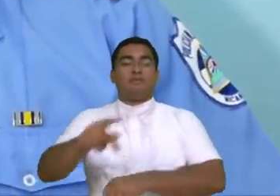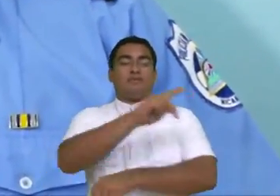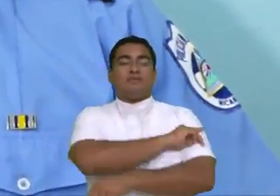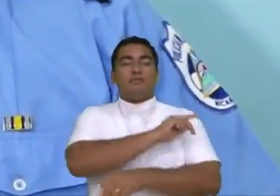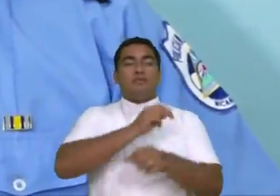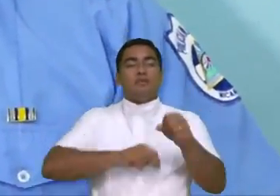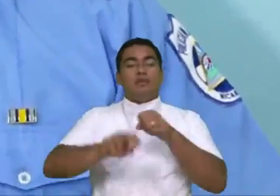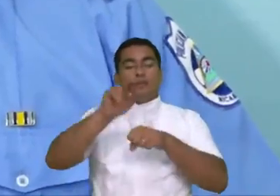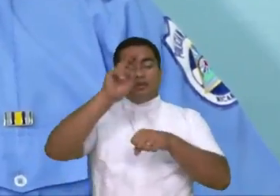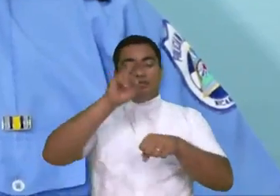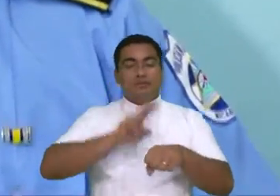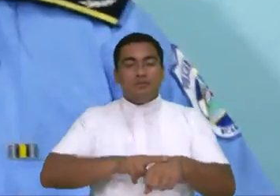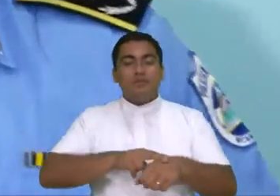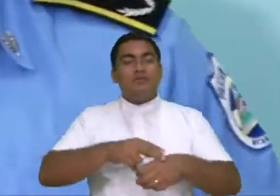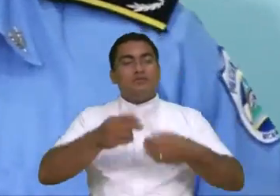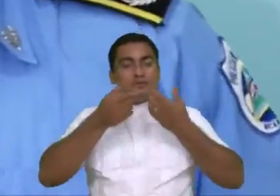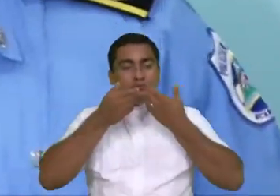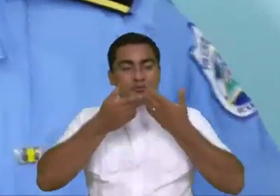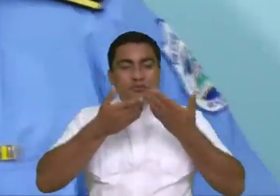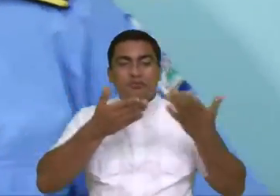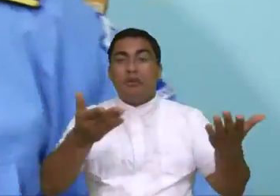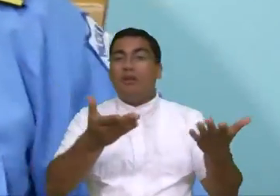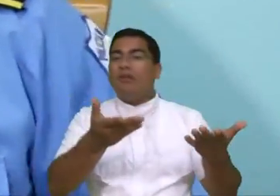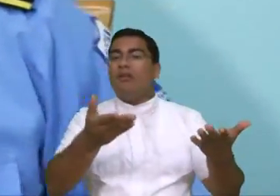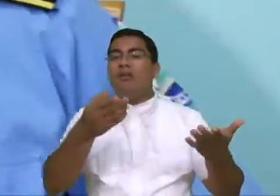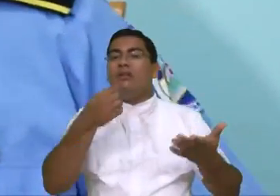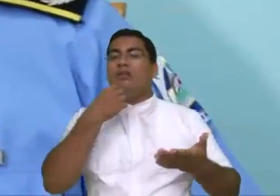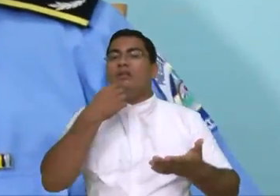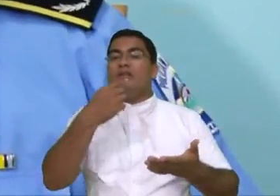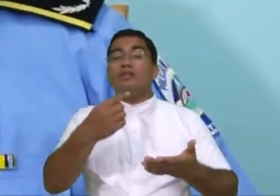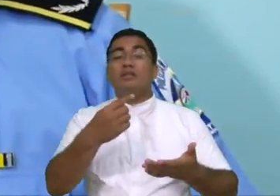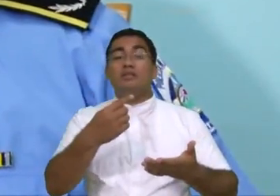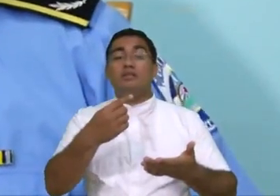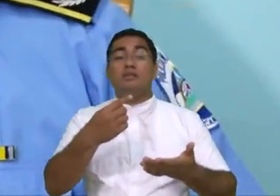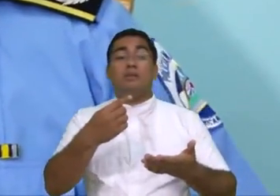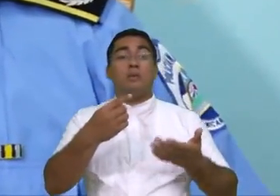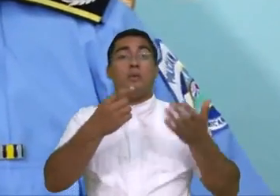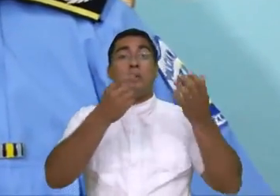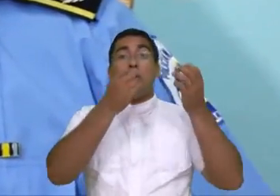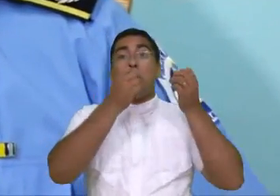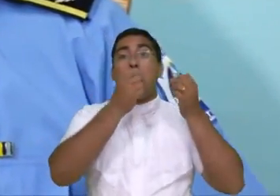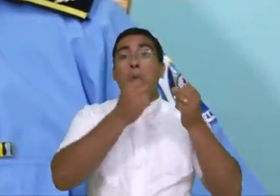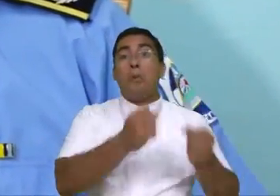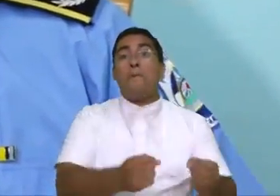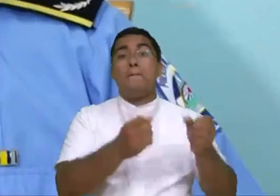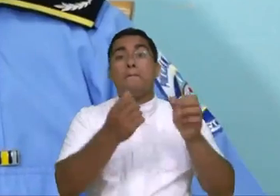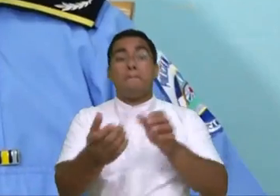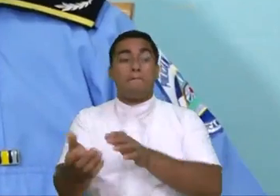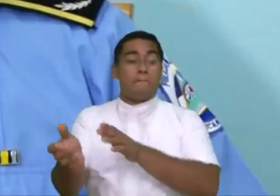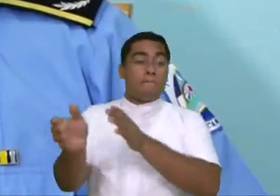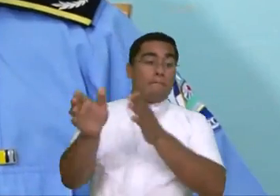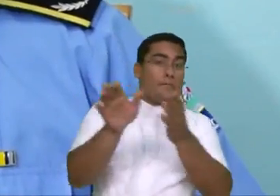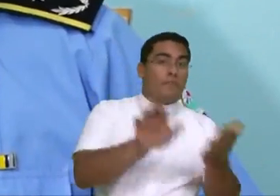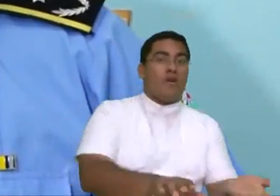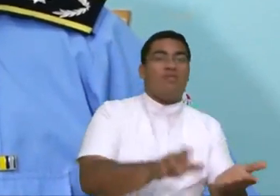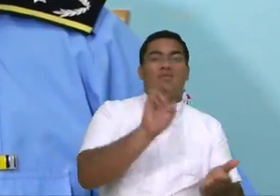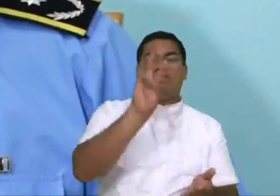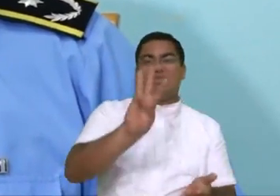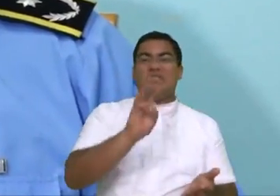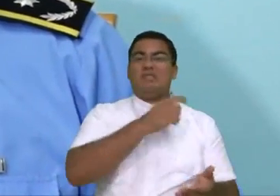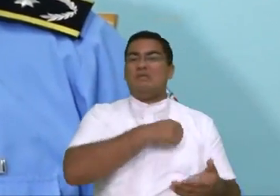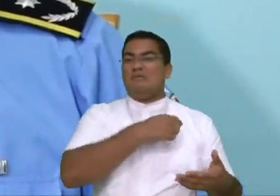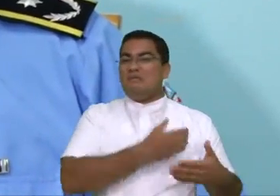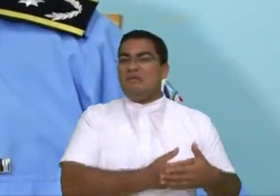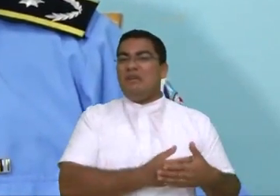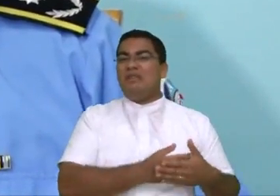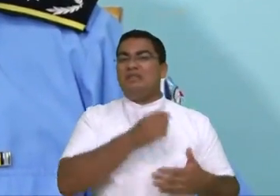esclarece la muerte homicida en fecha ocurrencia, 3 de marzo del